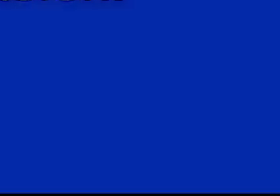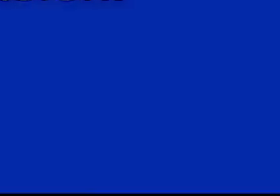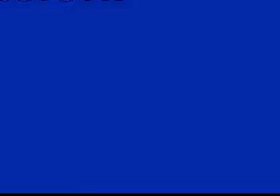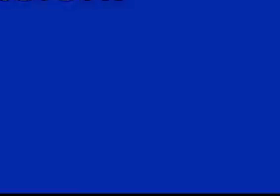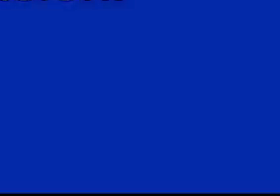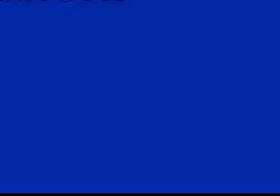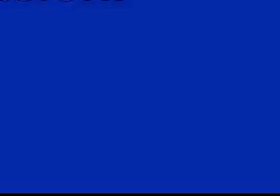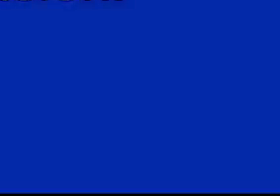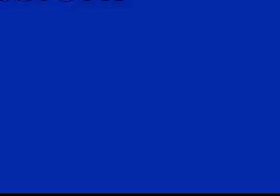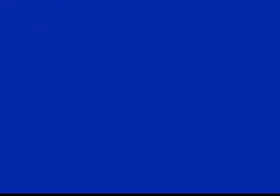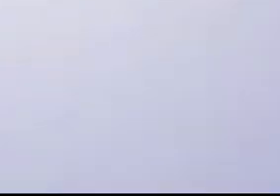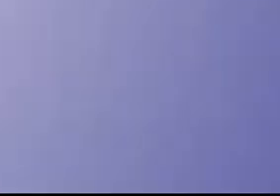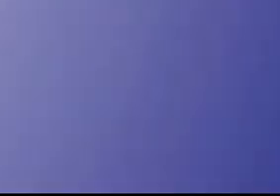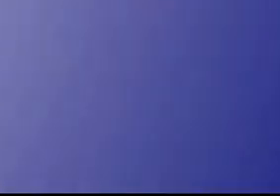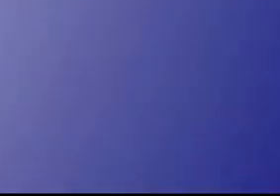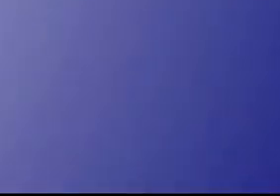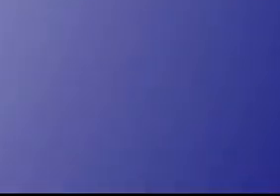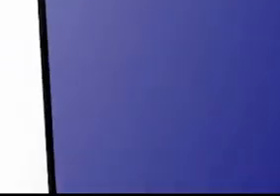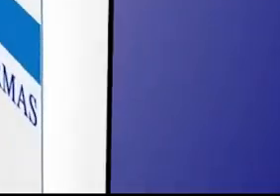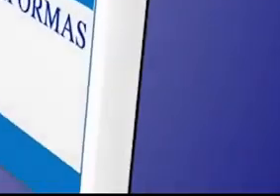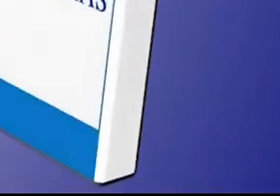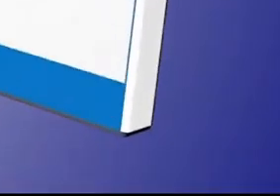nación.